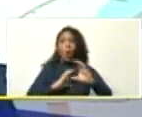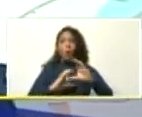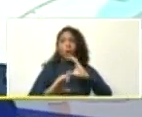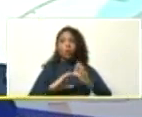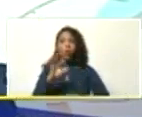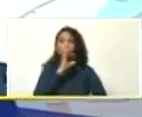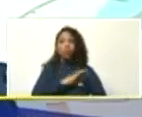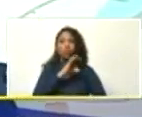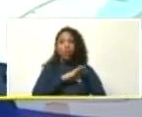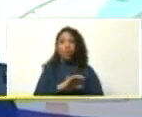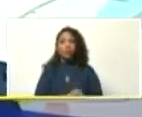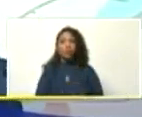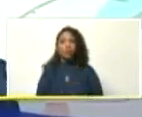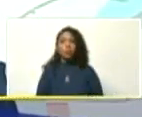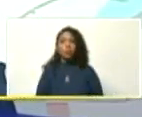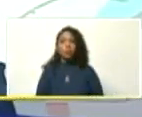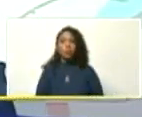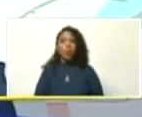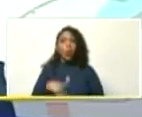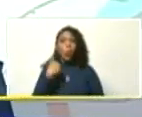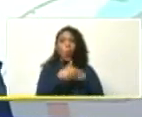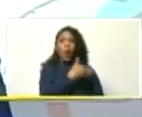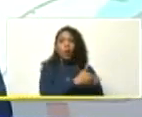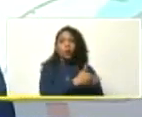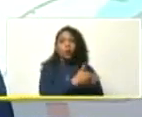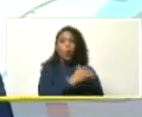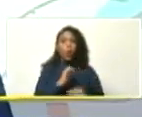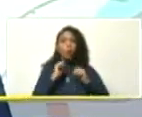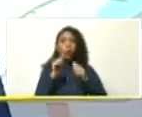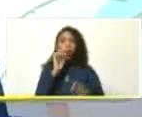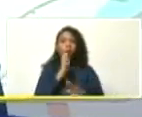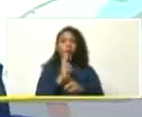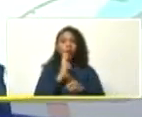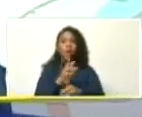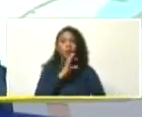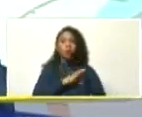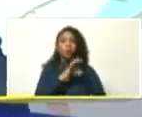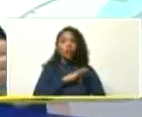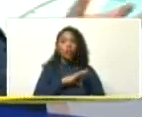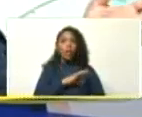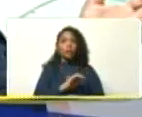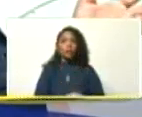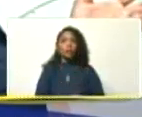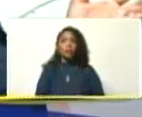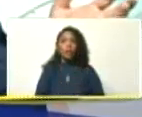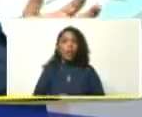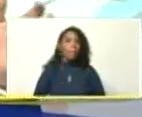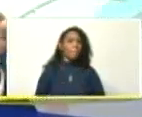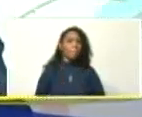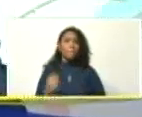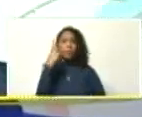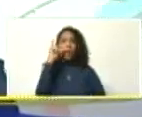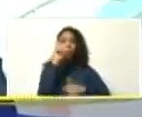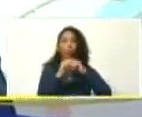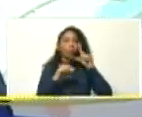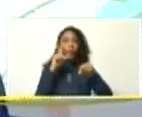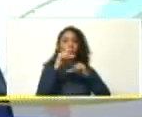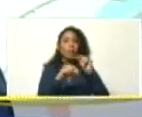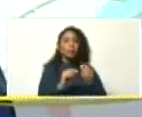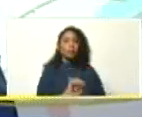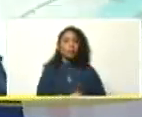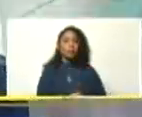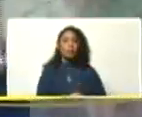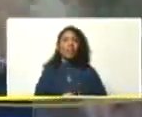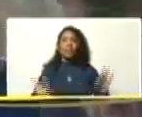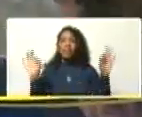social. Cuando aparecieron las redes sociales, picó adelante. Fue el primero en Twitter. Y